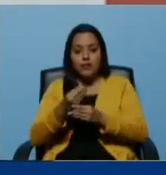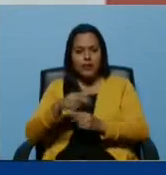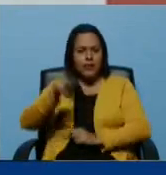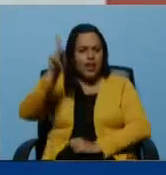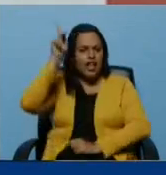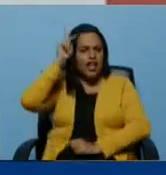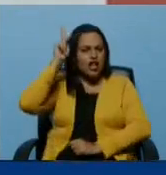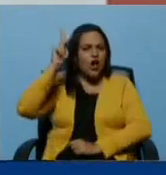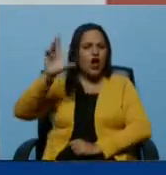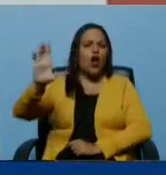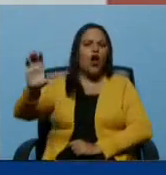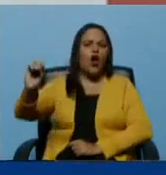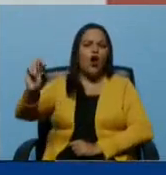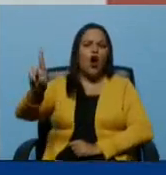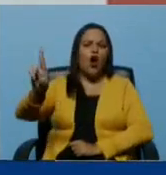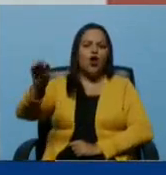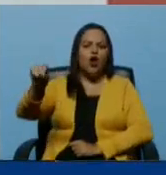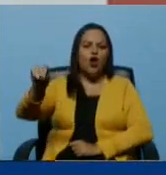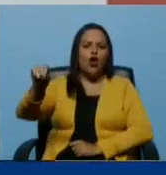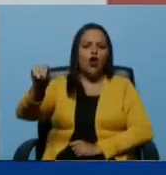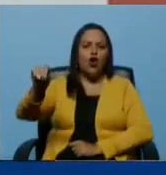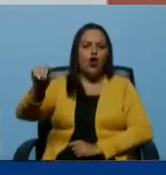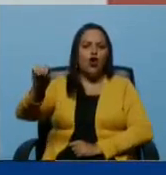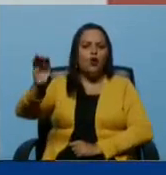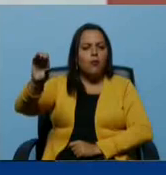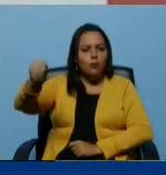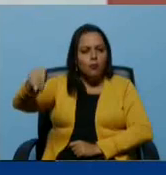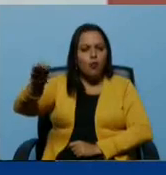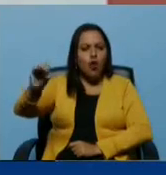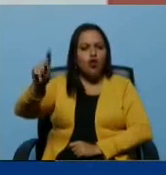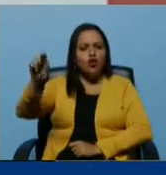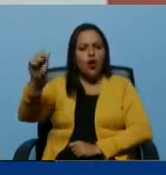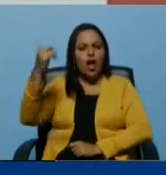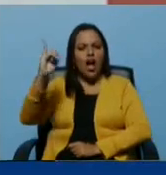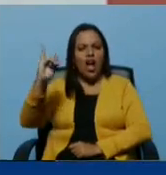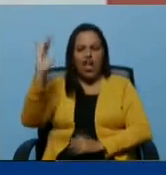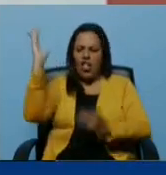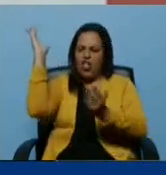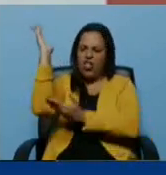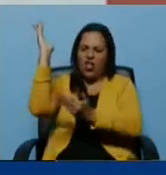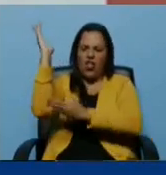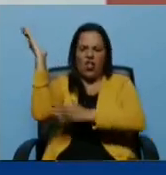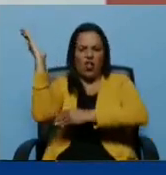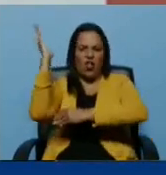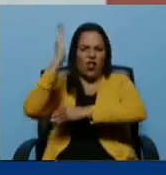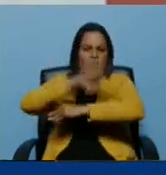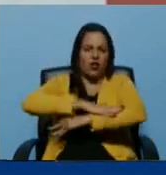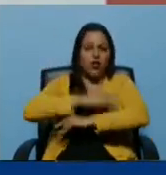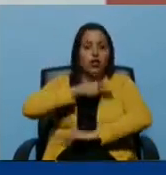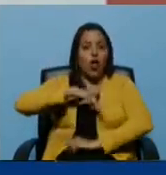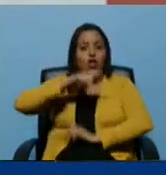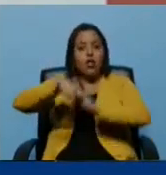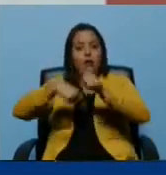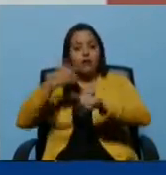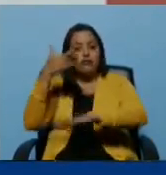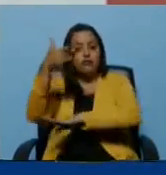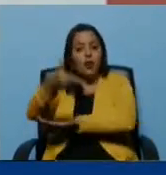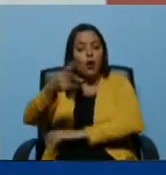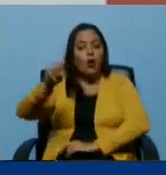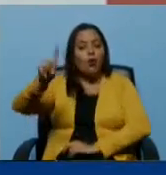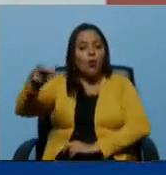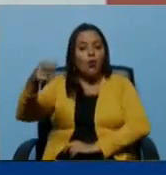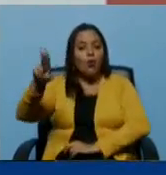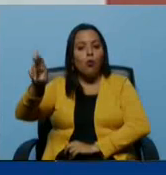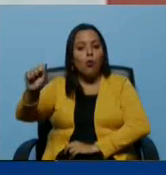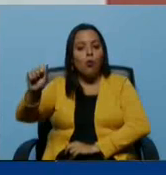Coromoto. Estaremos pronto en Guanare en un acto con 100.000 portugueseños, 100.000